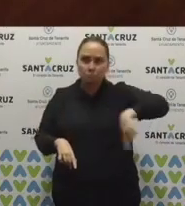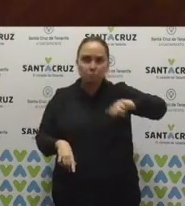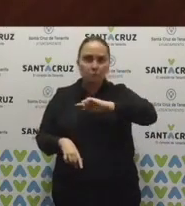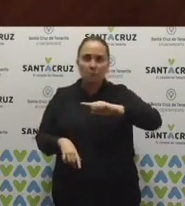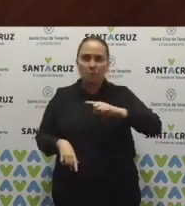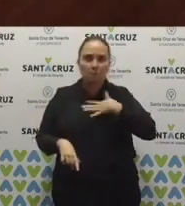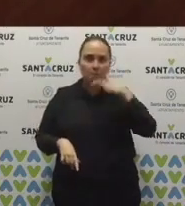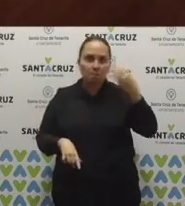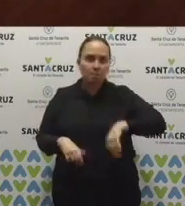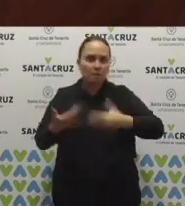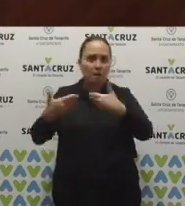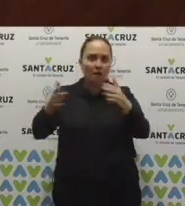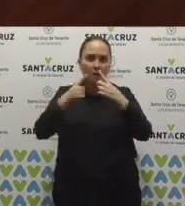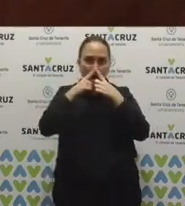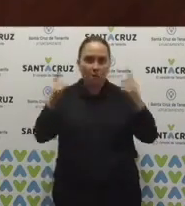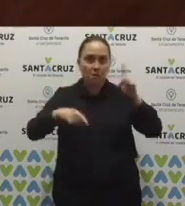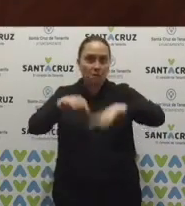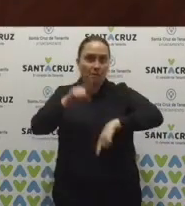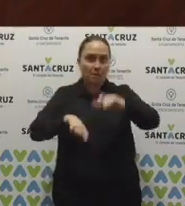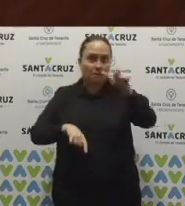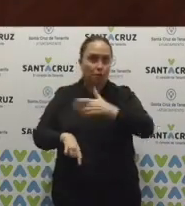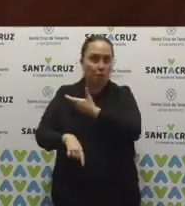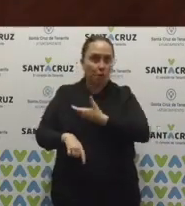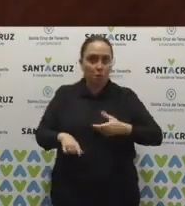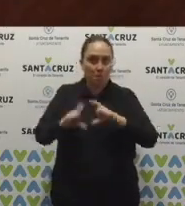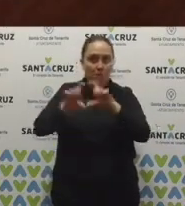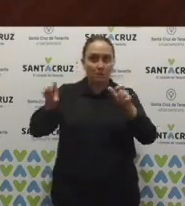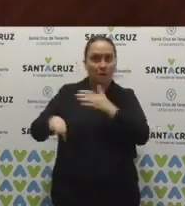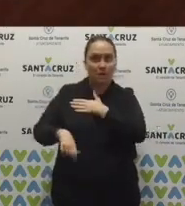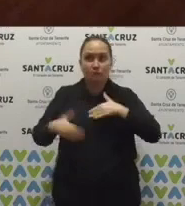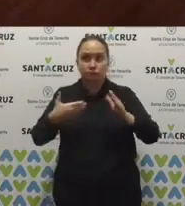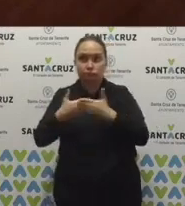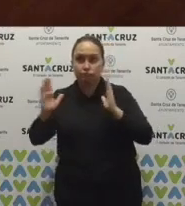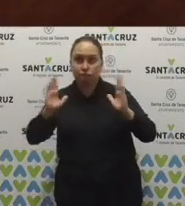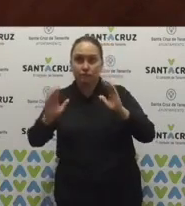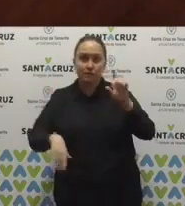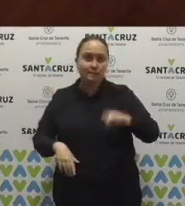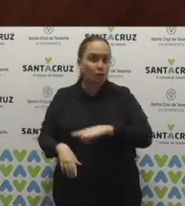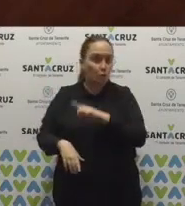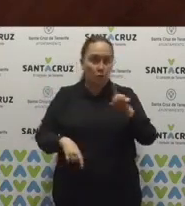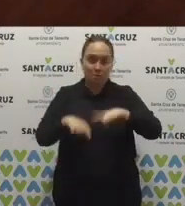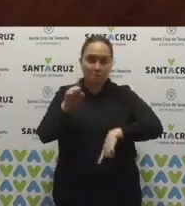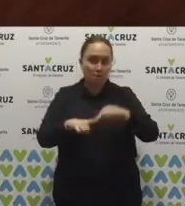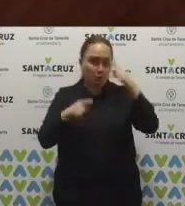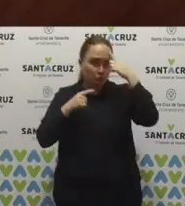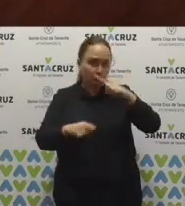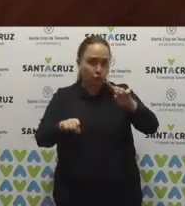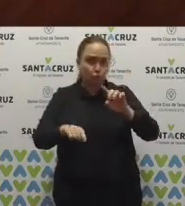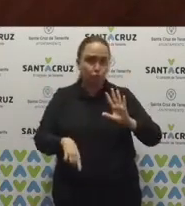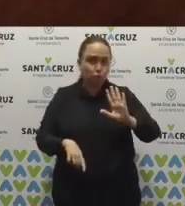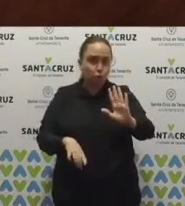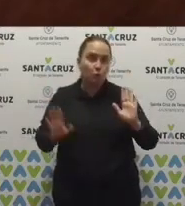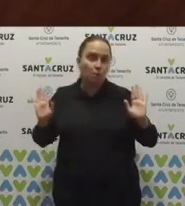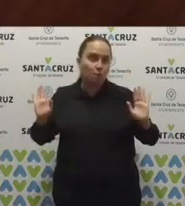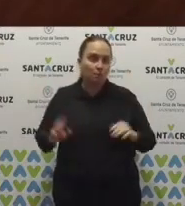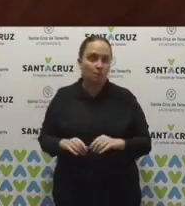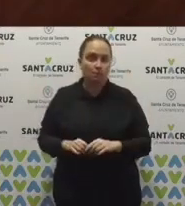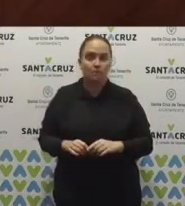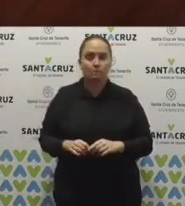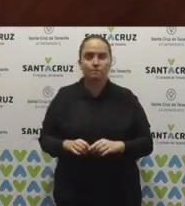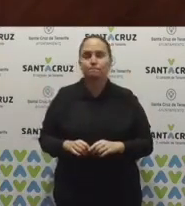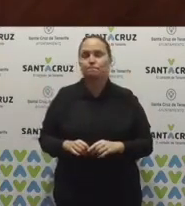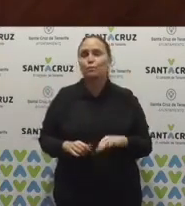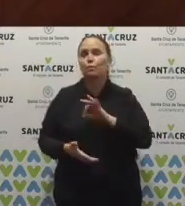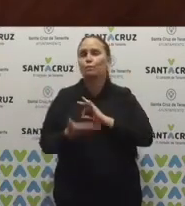abrir durante todo el año será decisión del empresario si la quiere cerrar en algún momento o la quiere no cerrar en otro momento usted abra